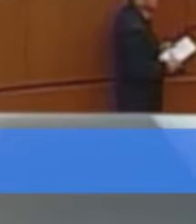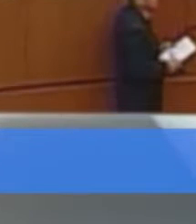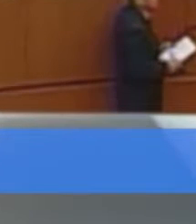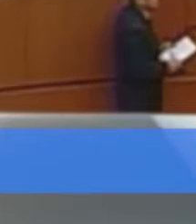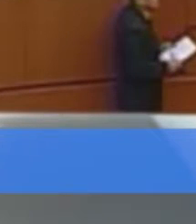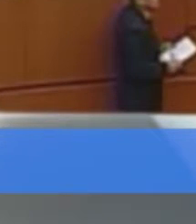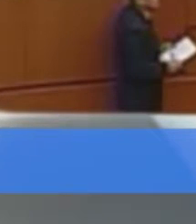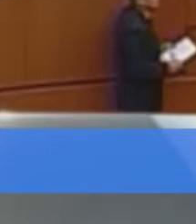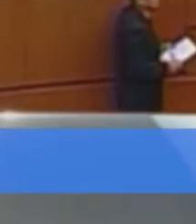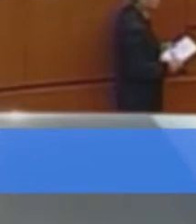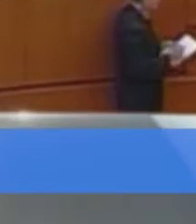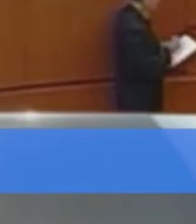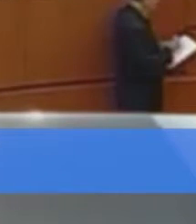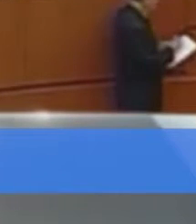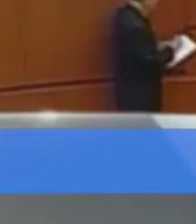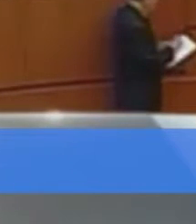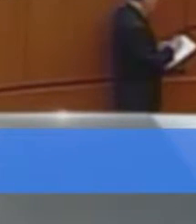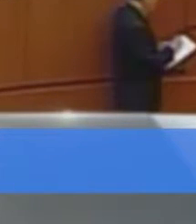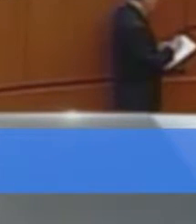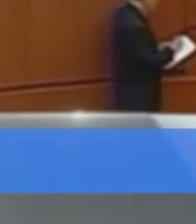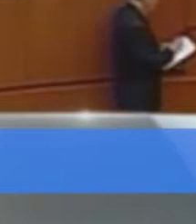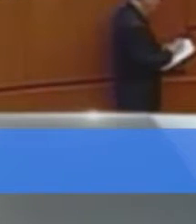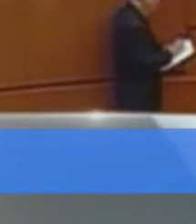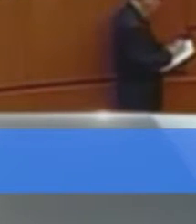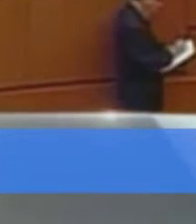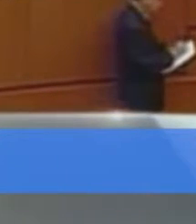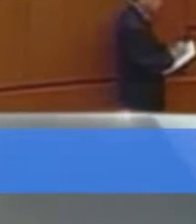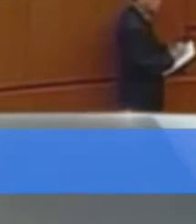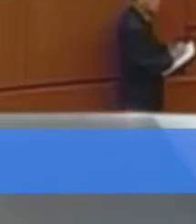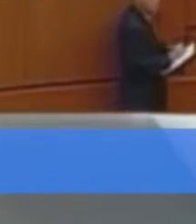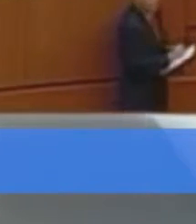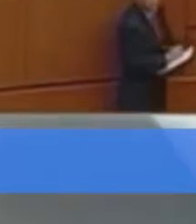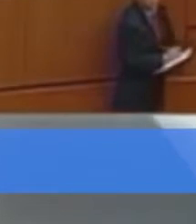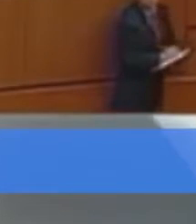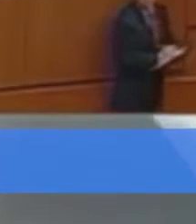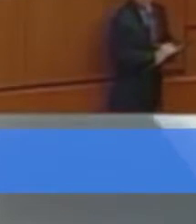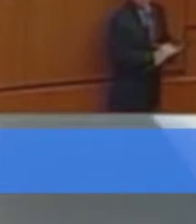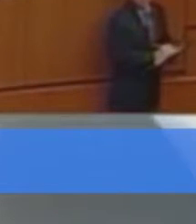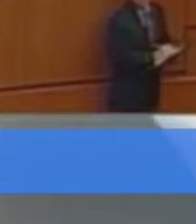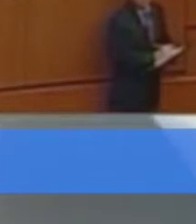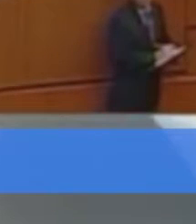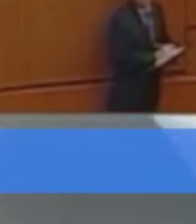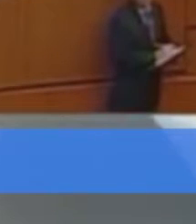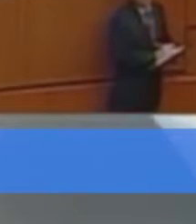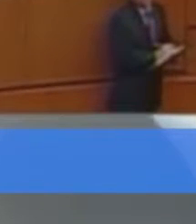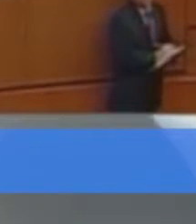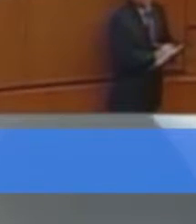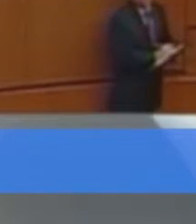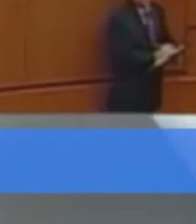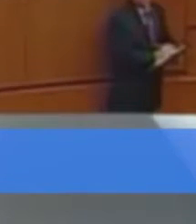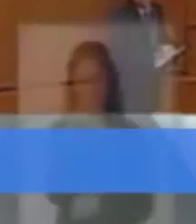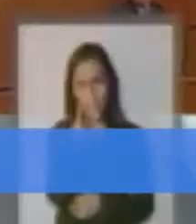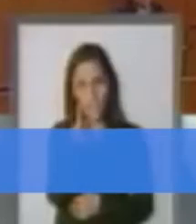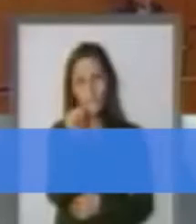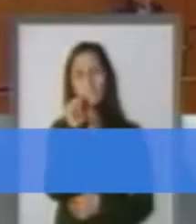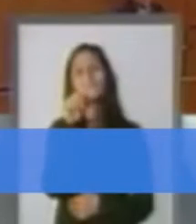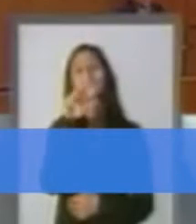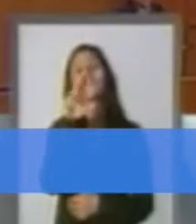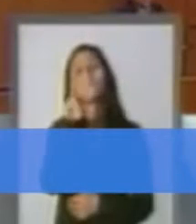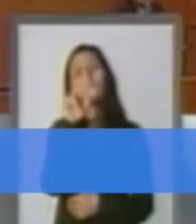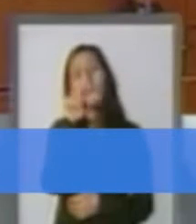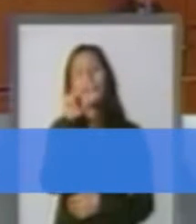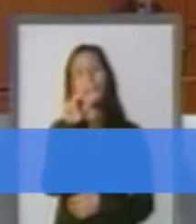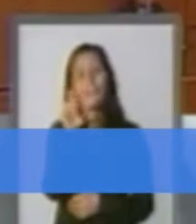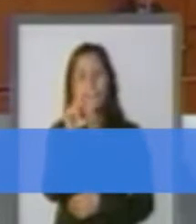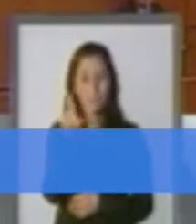haberse emitido esta Ley de Responsabilidades Administrativas. Y bueno, pues lo más grave de esto